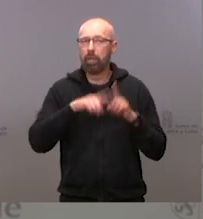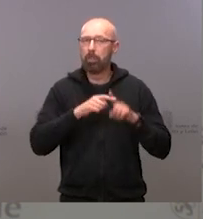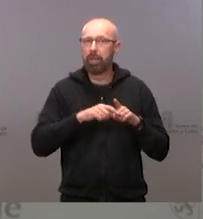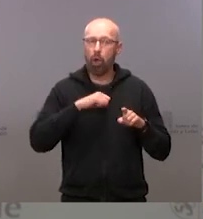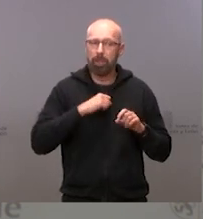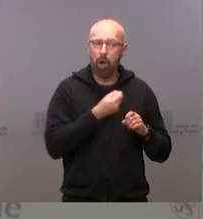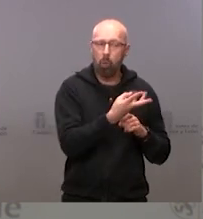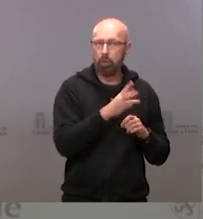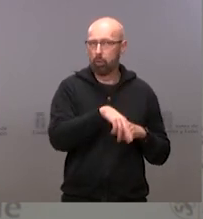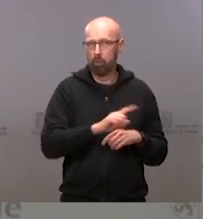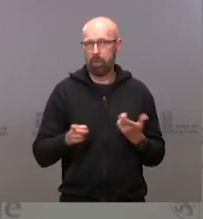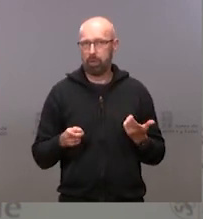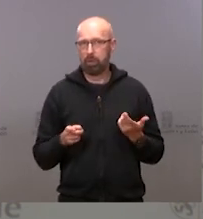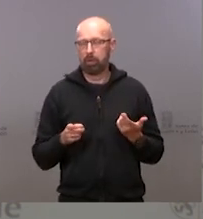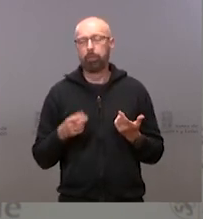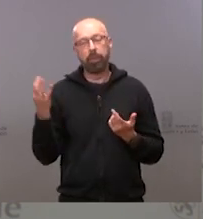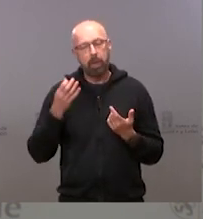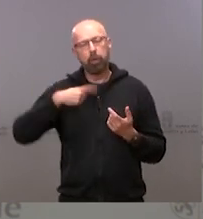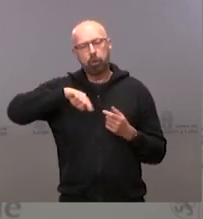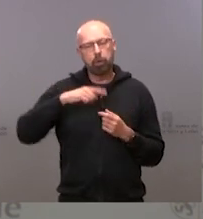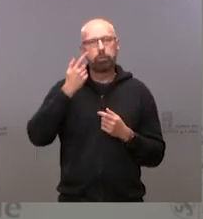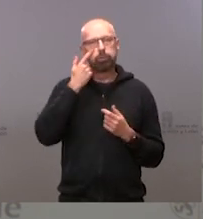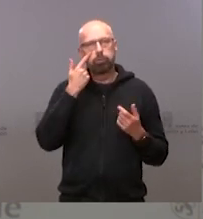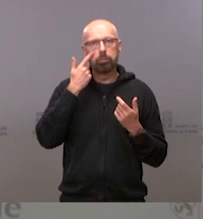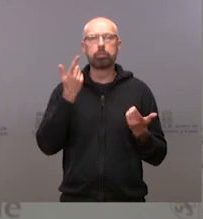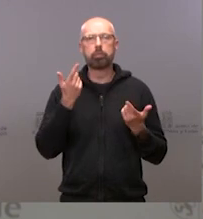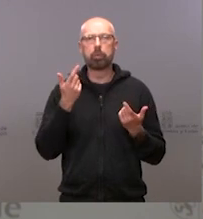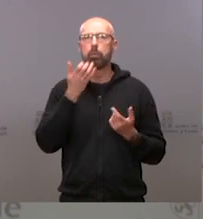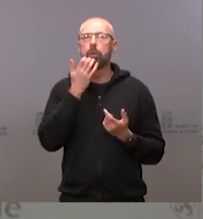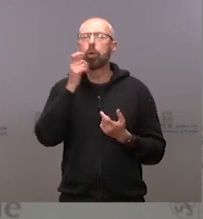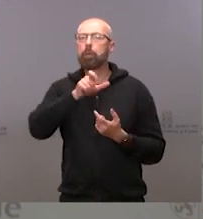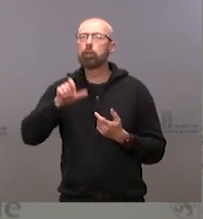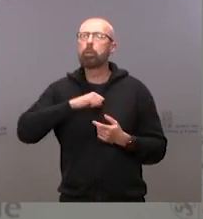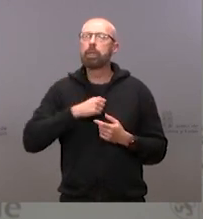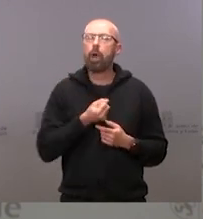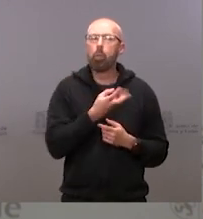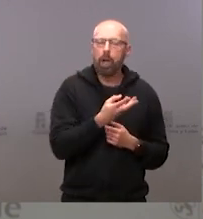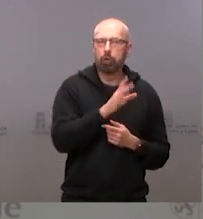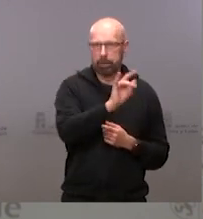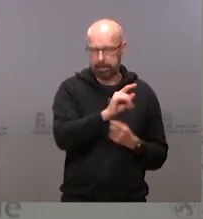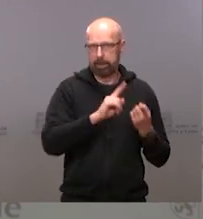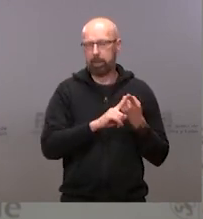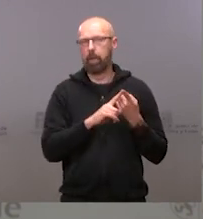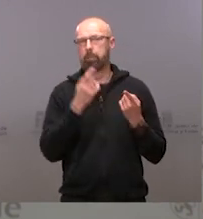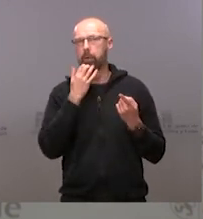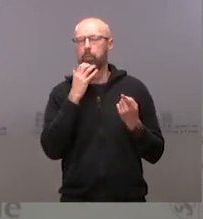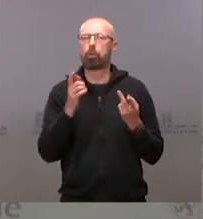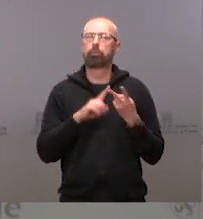pendientes de las personas que se hospitalizan tenemos aproximadamente